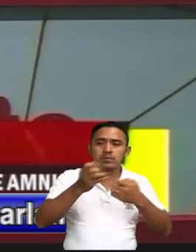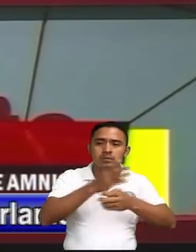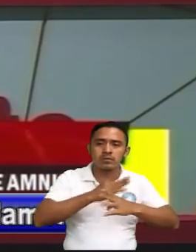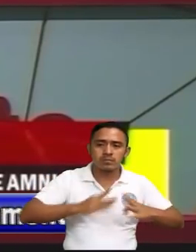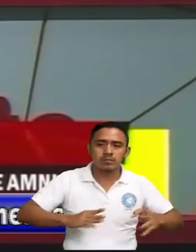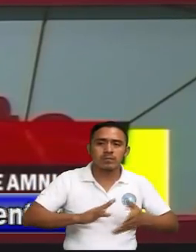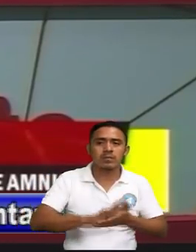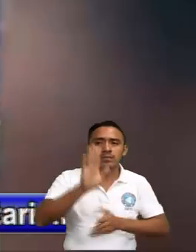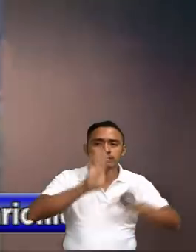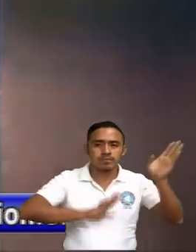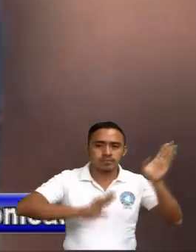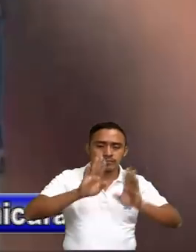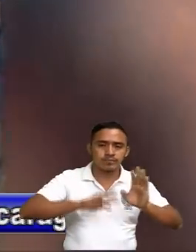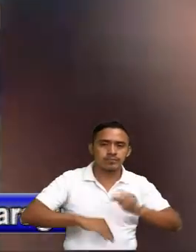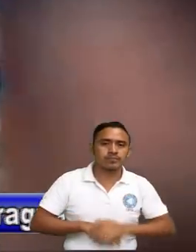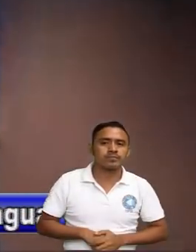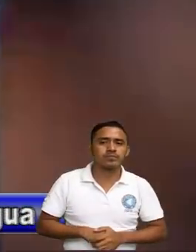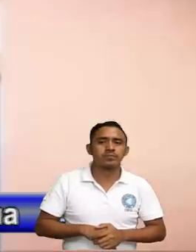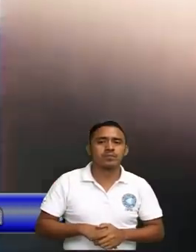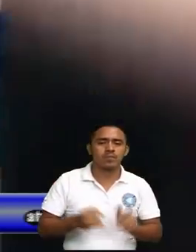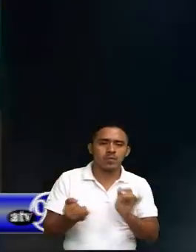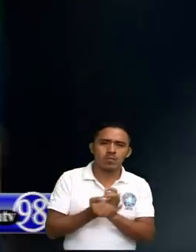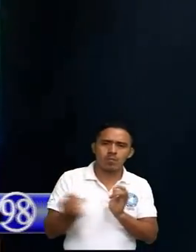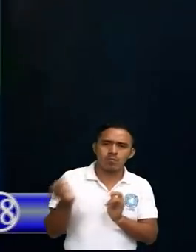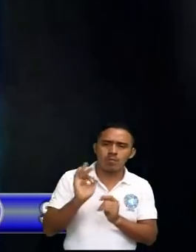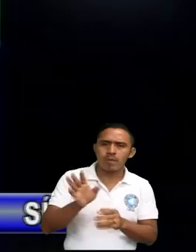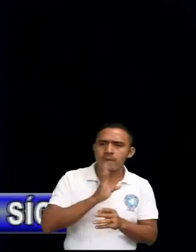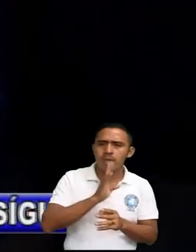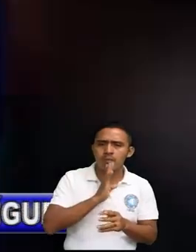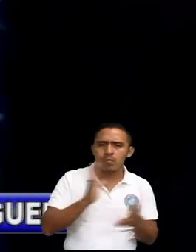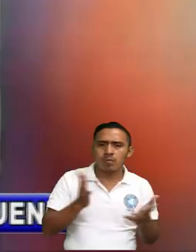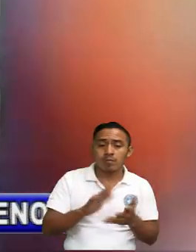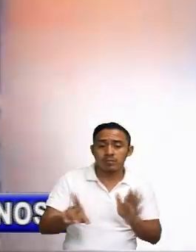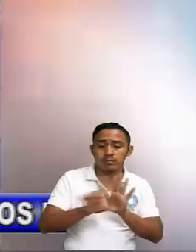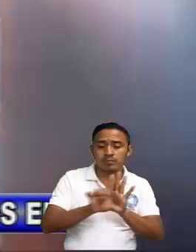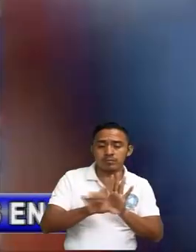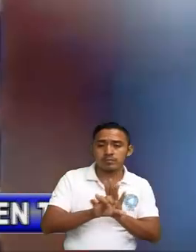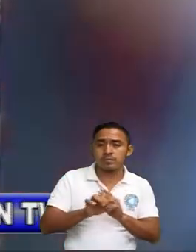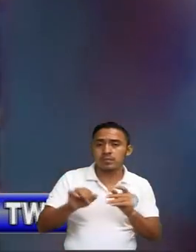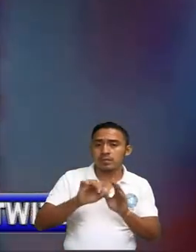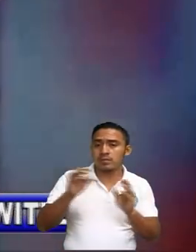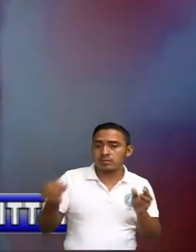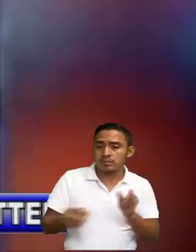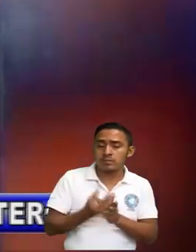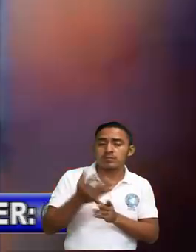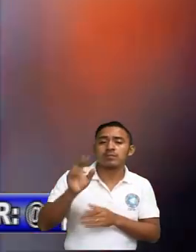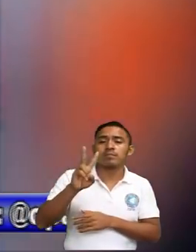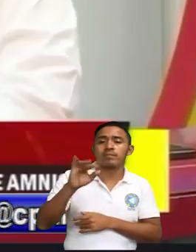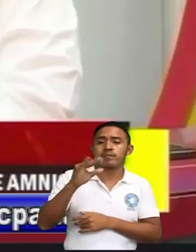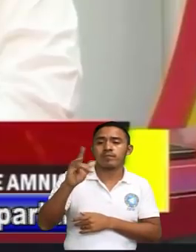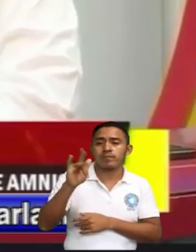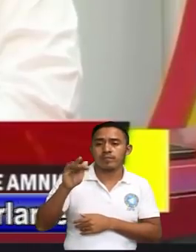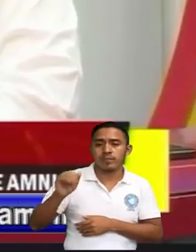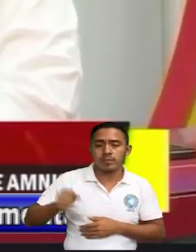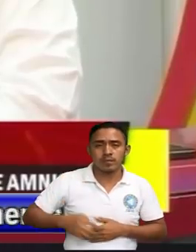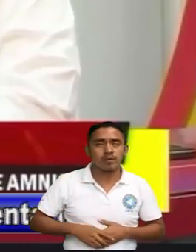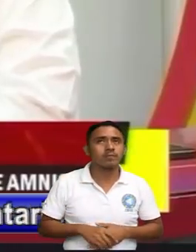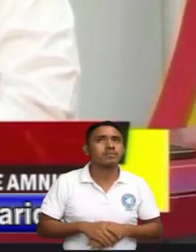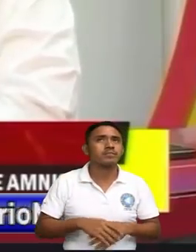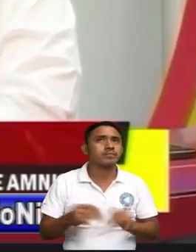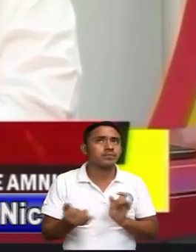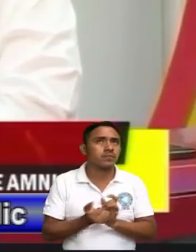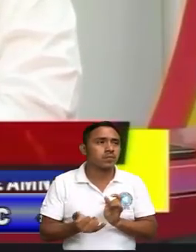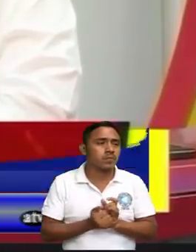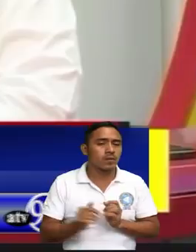y participan ahí. De igual forma se refirió a los alcances de la Ley de Atención Integral a Víctimas. También una